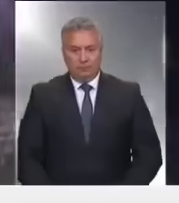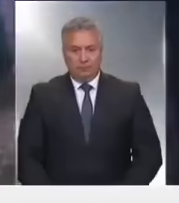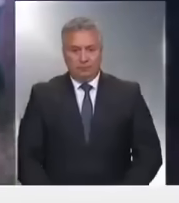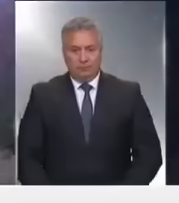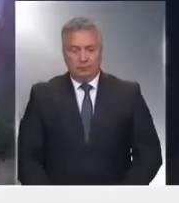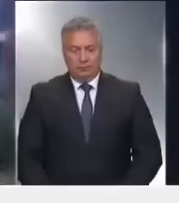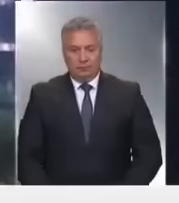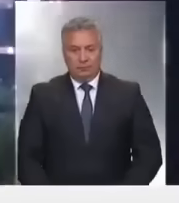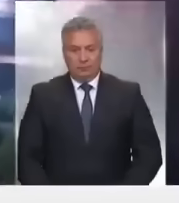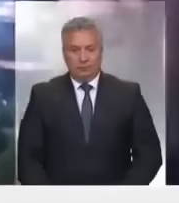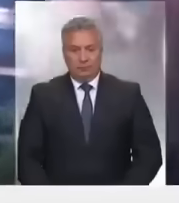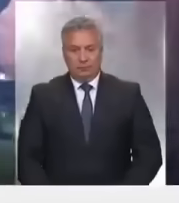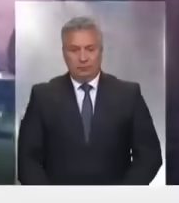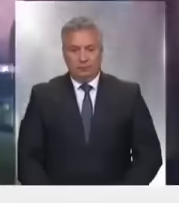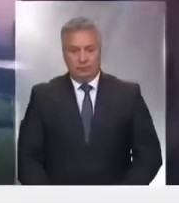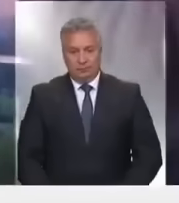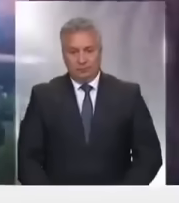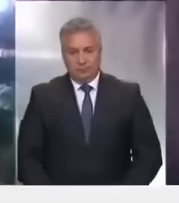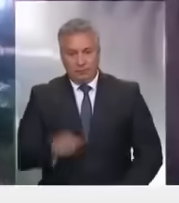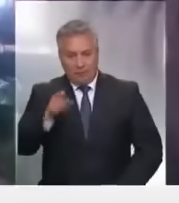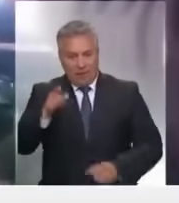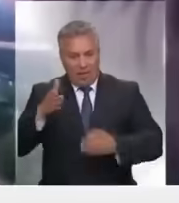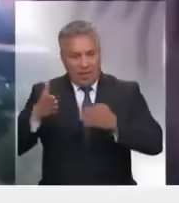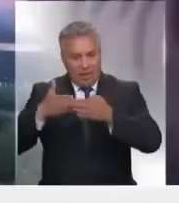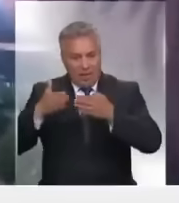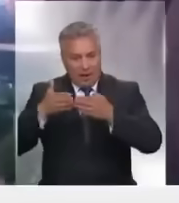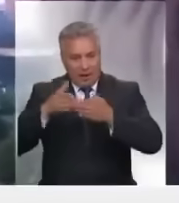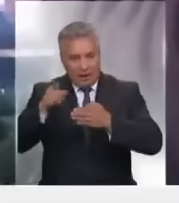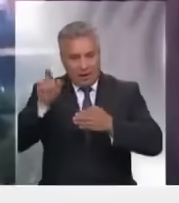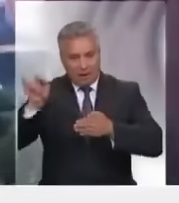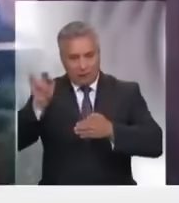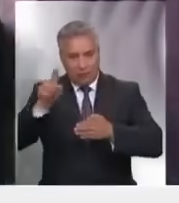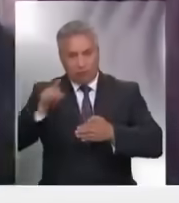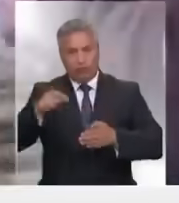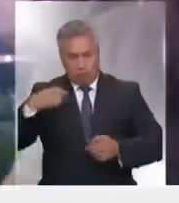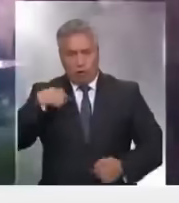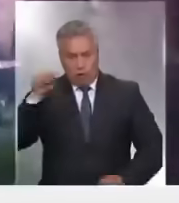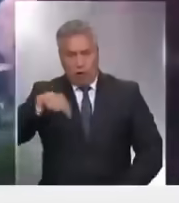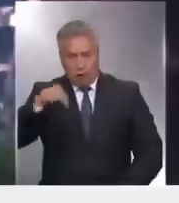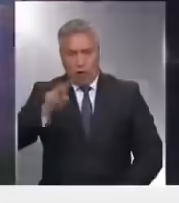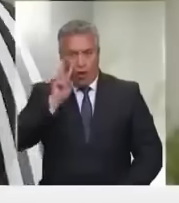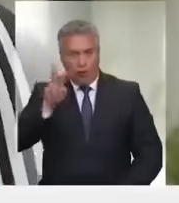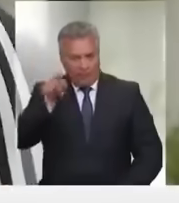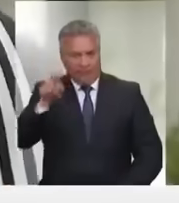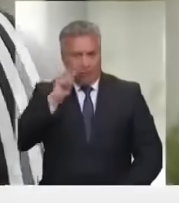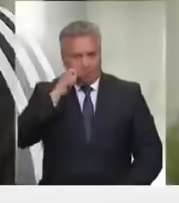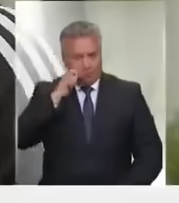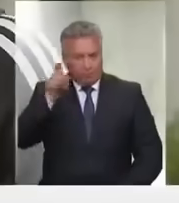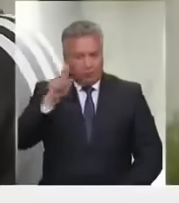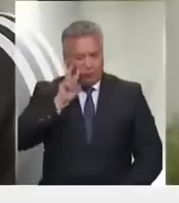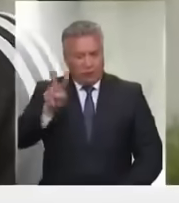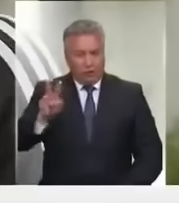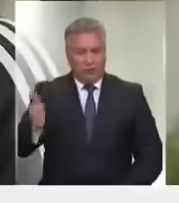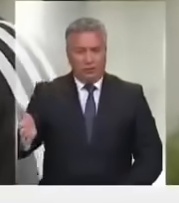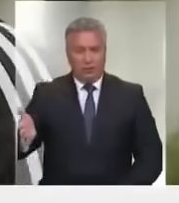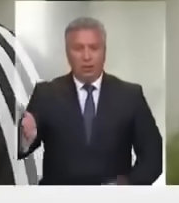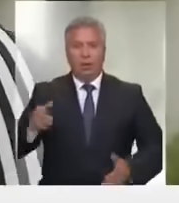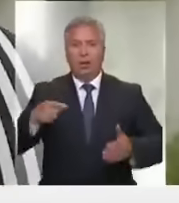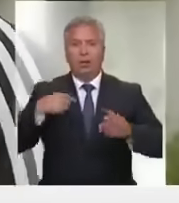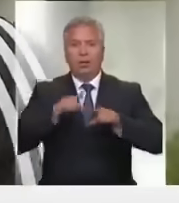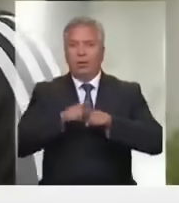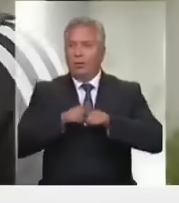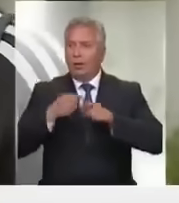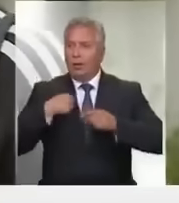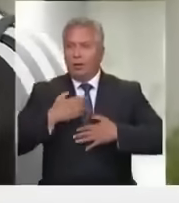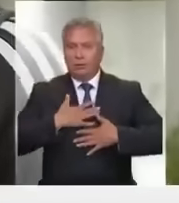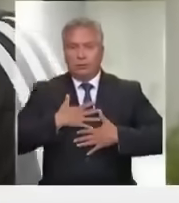bicicleta? ¿Desde la esquina? ¿Desde la esquina? Sí, lo traigo porque es más caro. Sí, desde la esquina, yo hoy día 27 con el loco. En ese momento como que sentí un poco